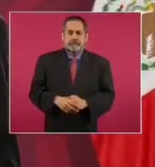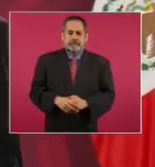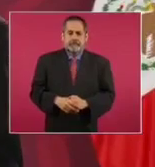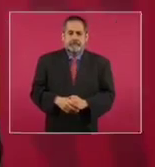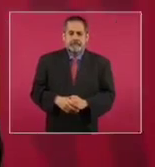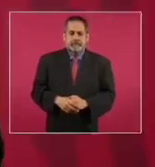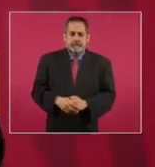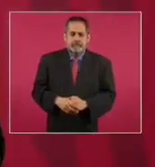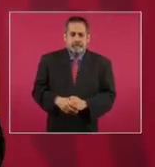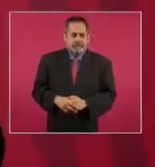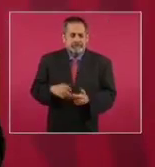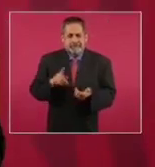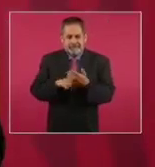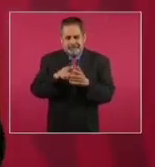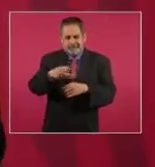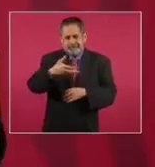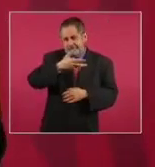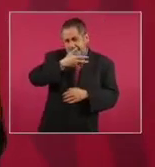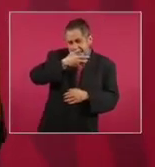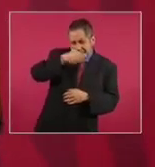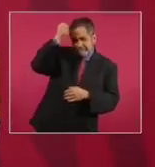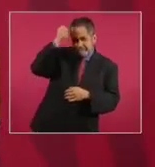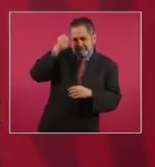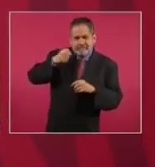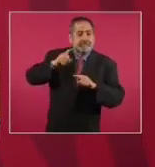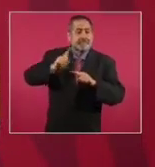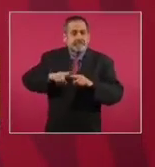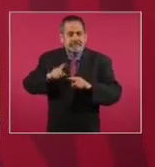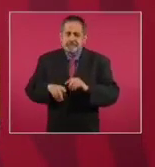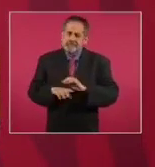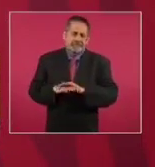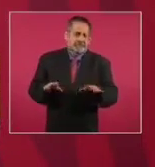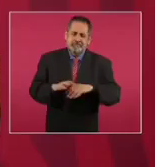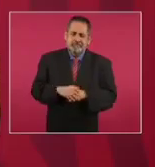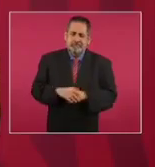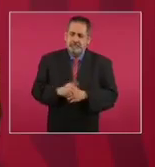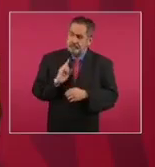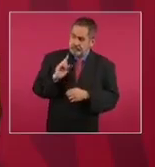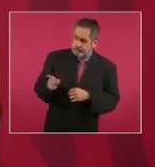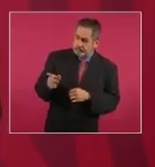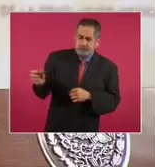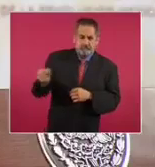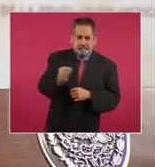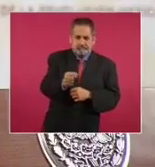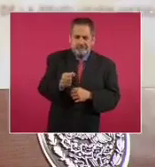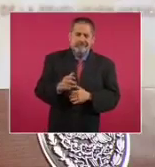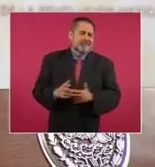lo del tapado, lo del dedazo.